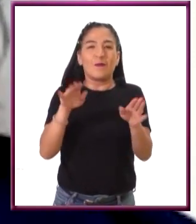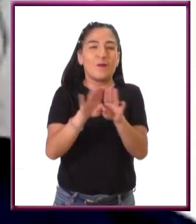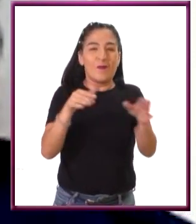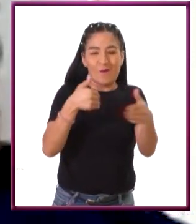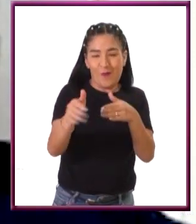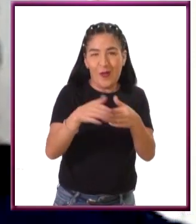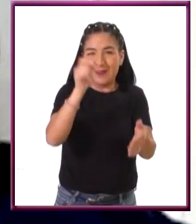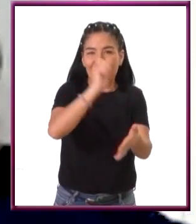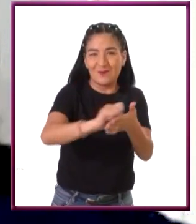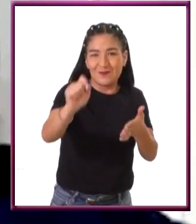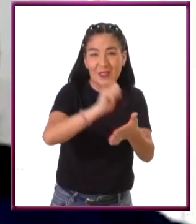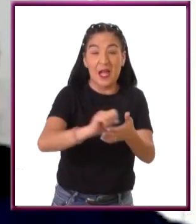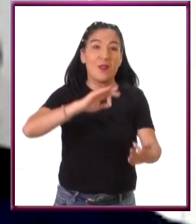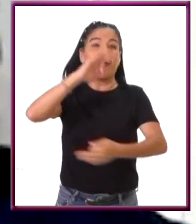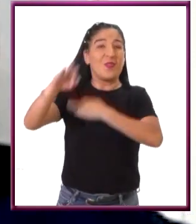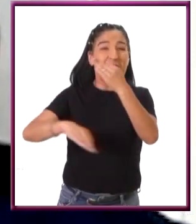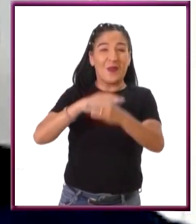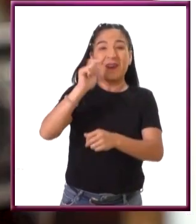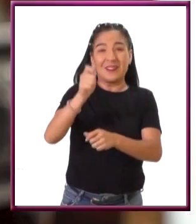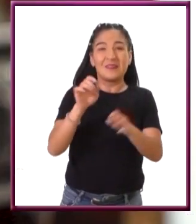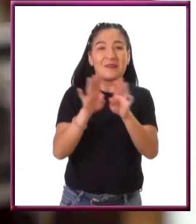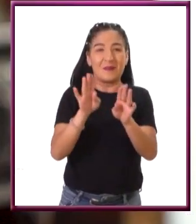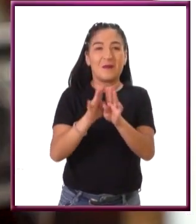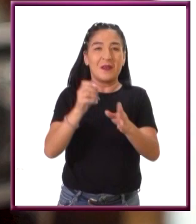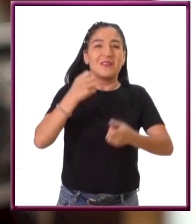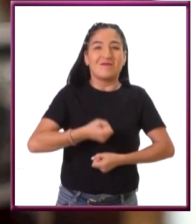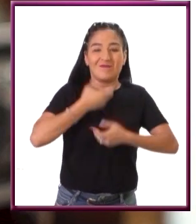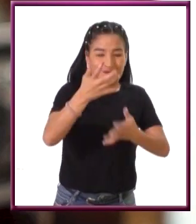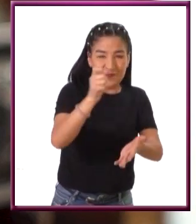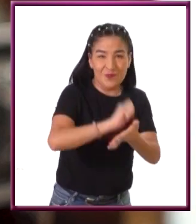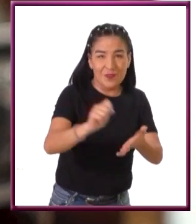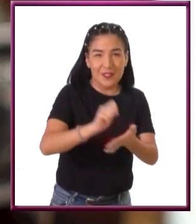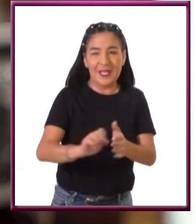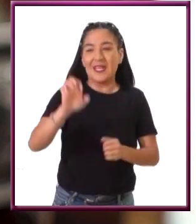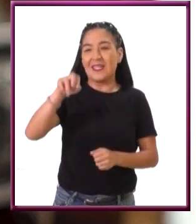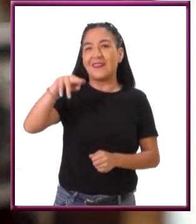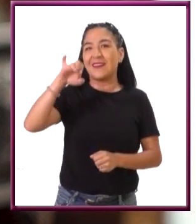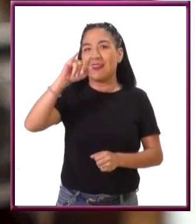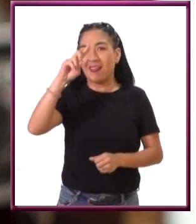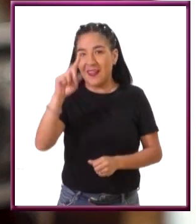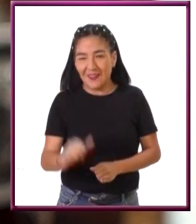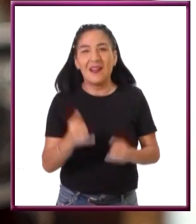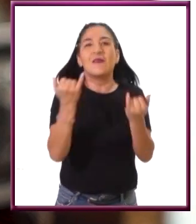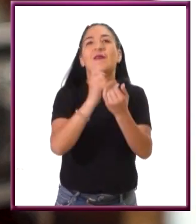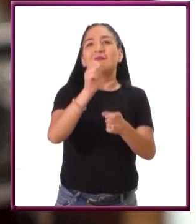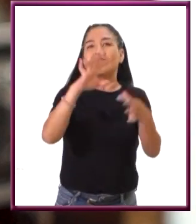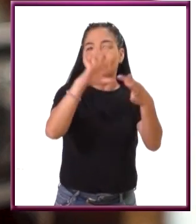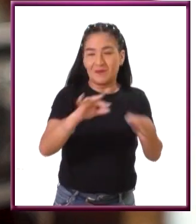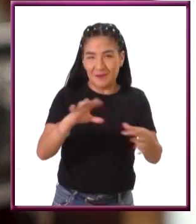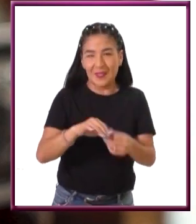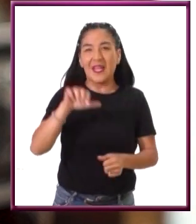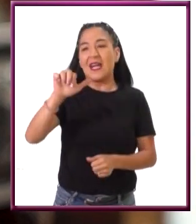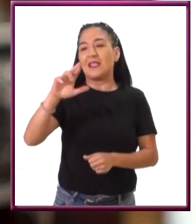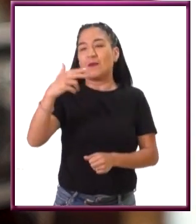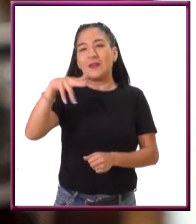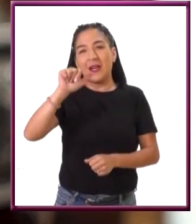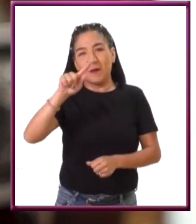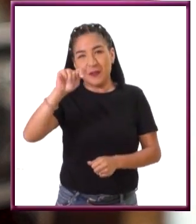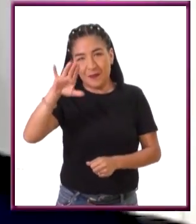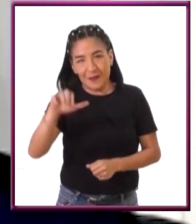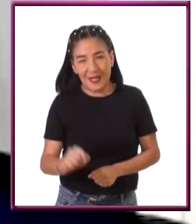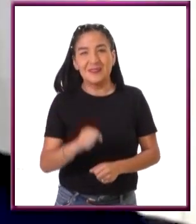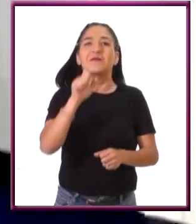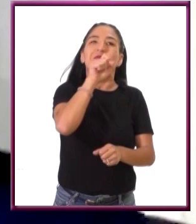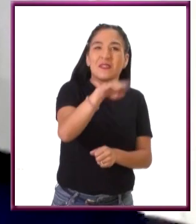la literatura, pues todos los poetas posteriores van a imitar a Homero. La Eneida empieza invocando a las musas, las argonáuticas